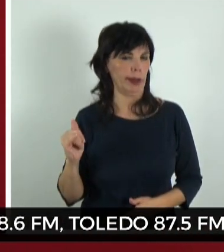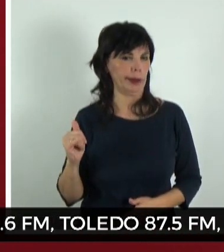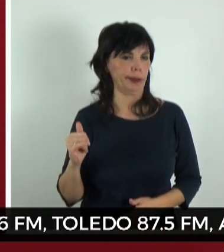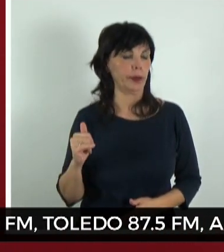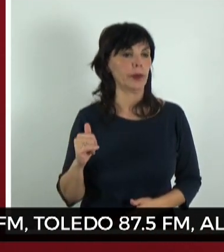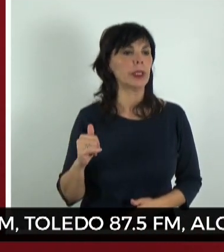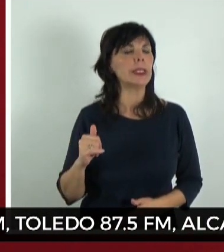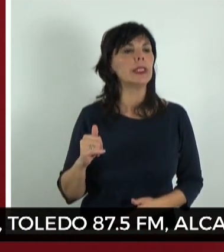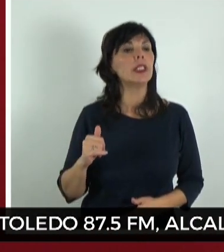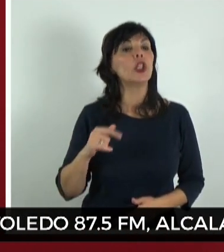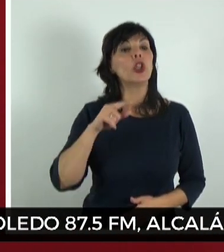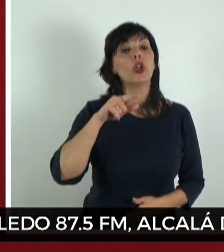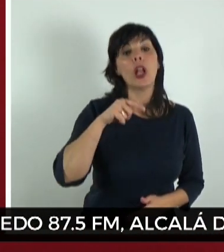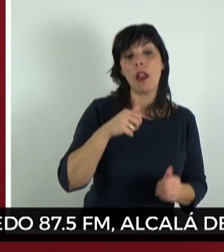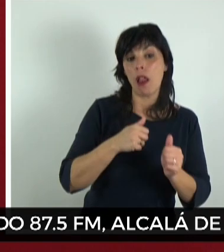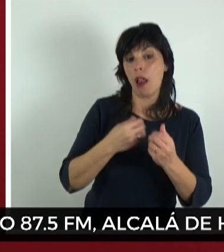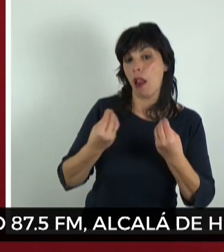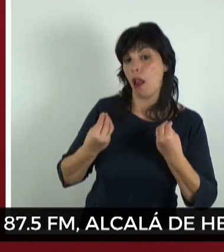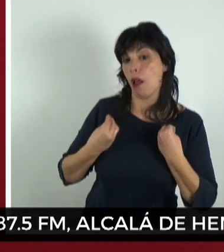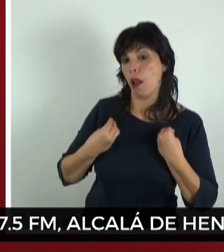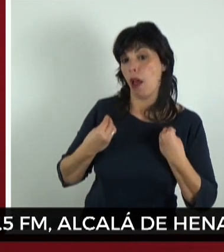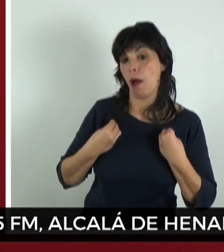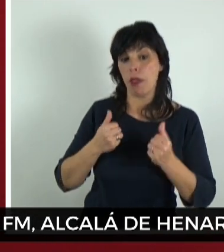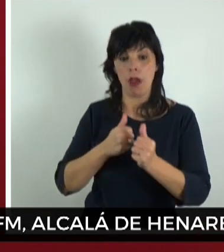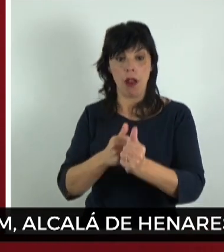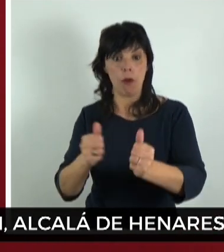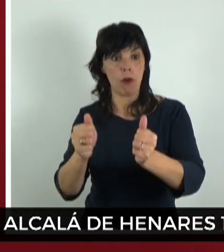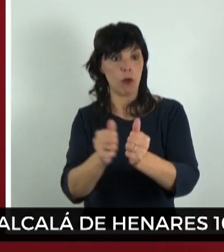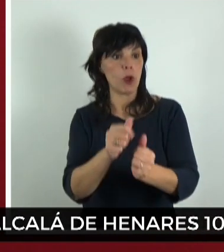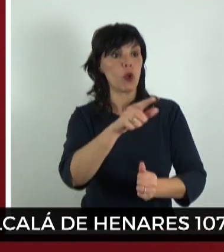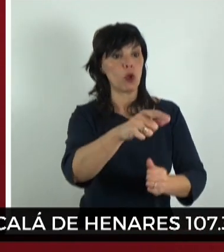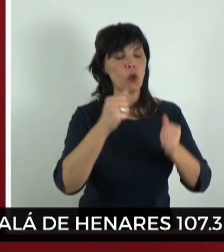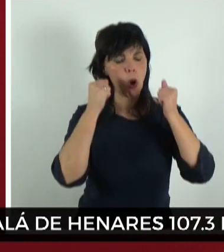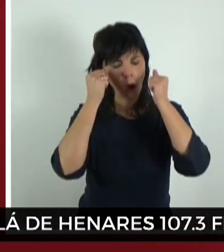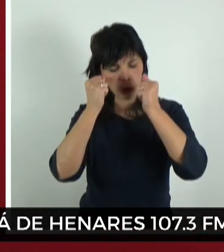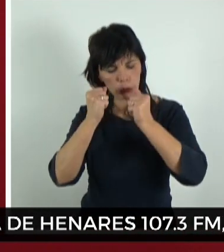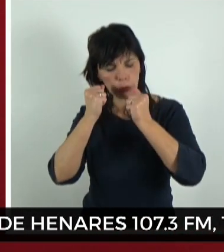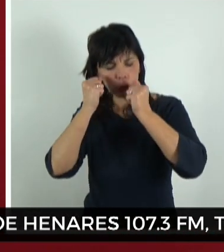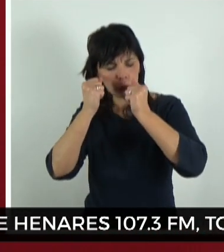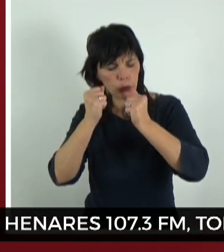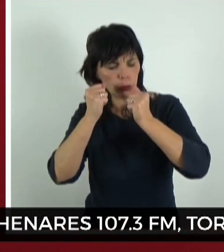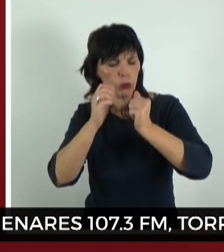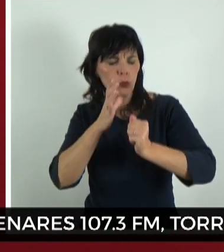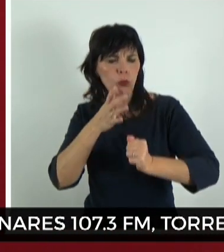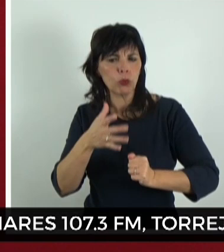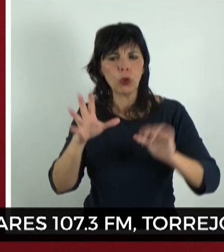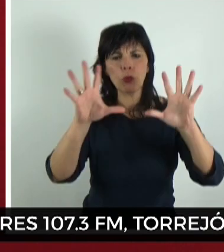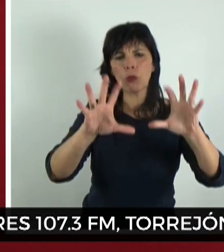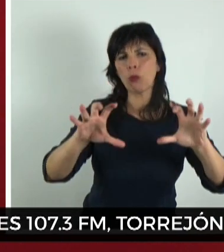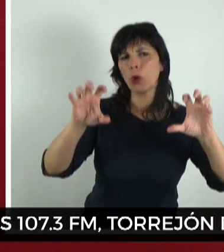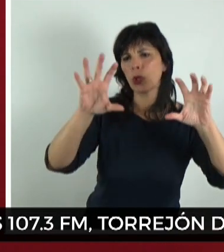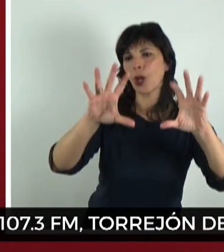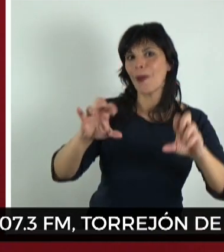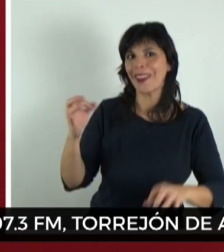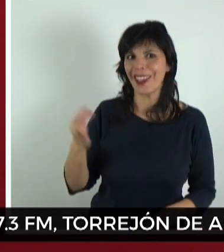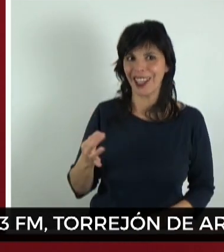estudia la vida del apóstol Pedro, porque vas a aprender cómo su nombre